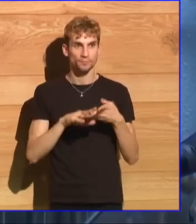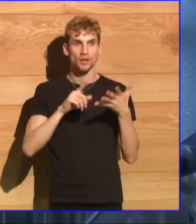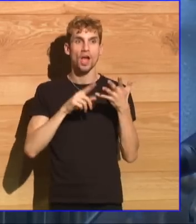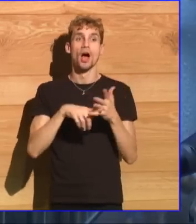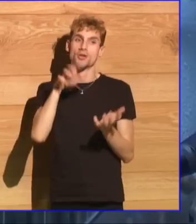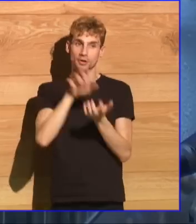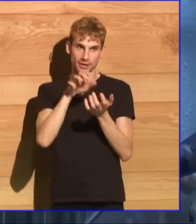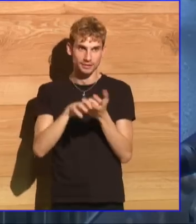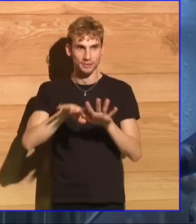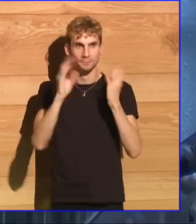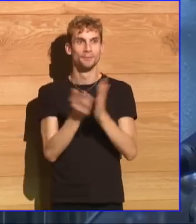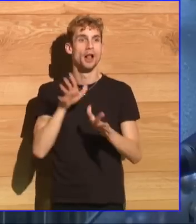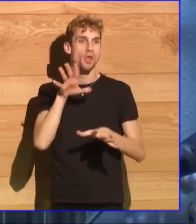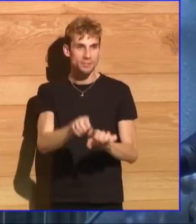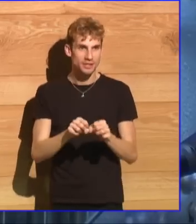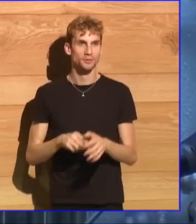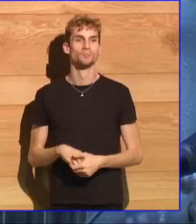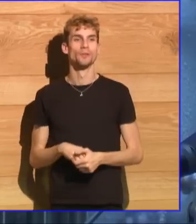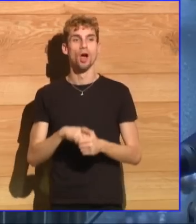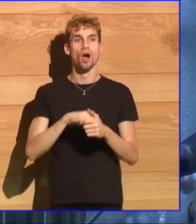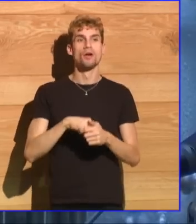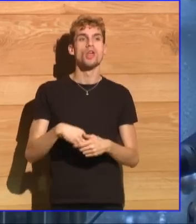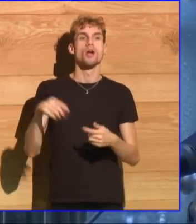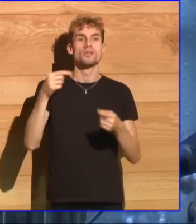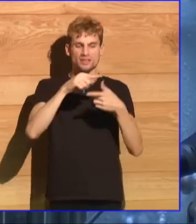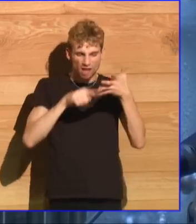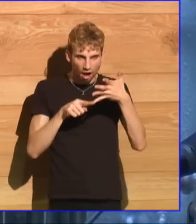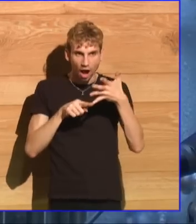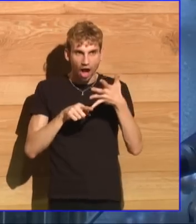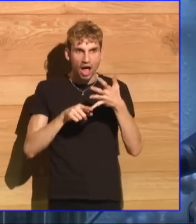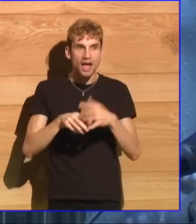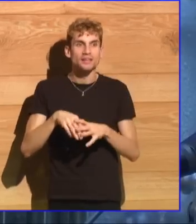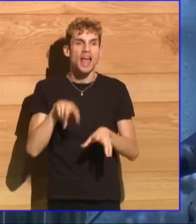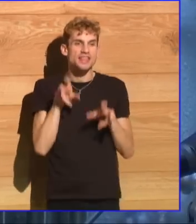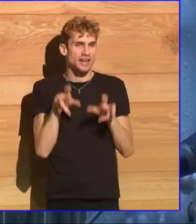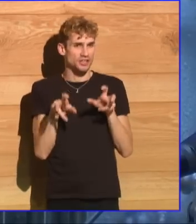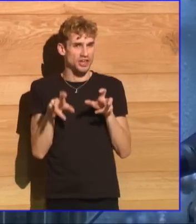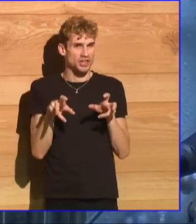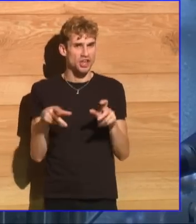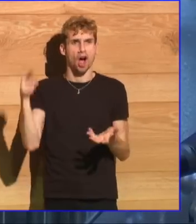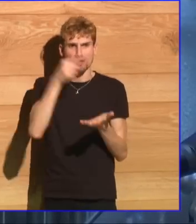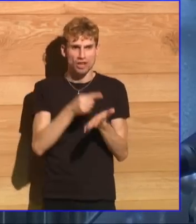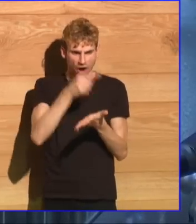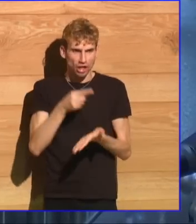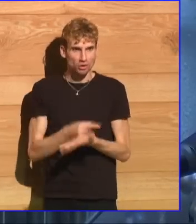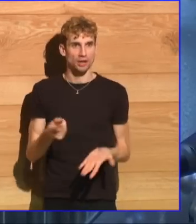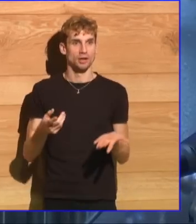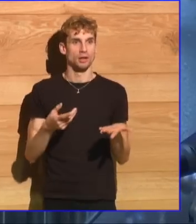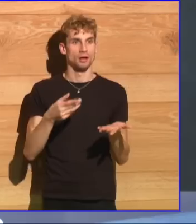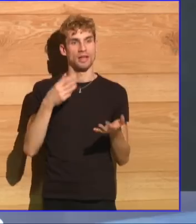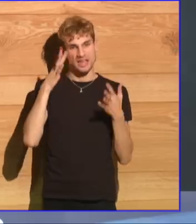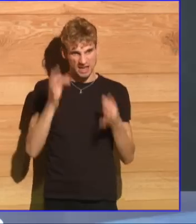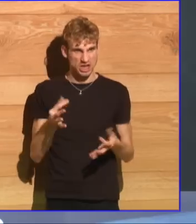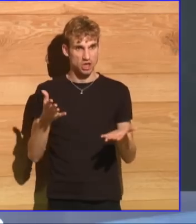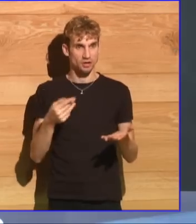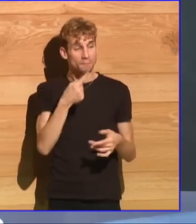Jurassic World Dominion. Genial. ¿Una y otra vez volvéis a hacer putos tiranosaurios? ¿Es que nadie lo ha pensado ni una sola vez? Mira, lo has dicho como con los